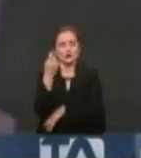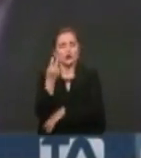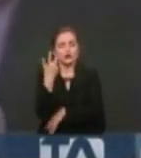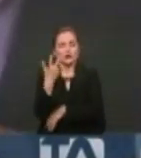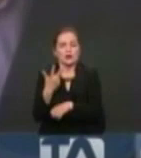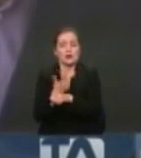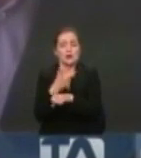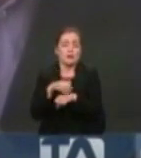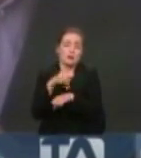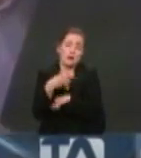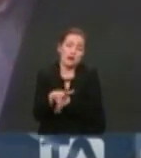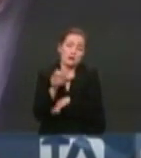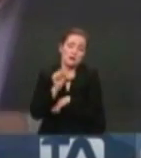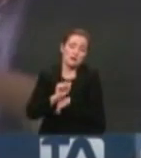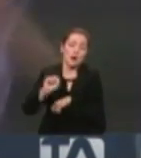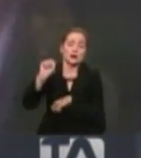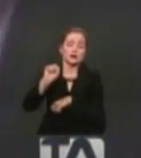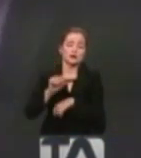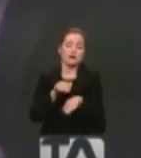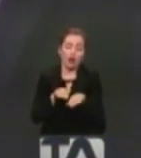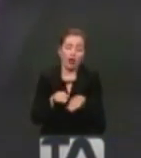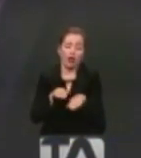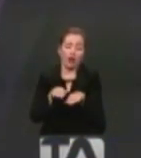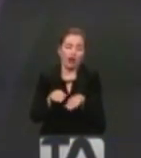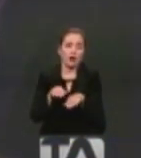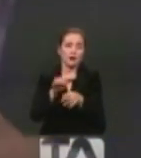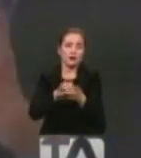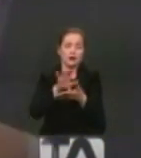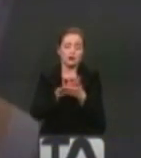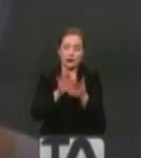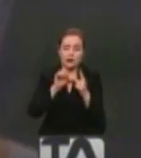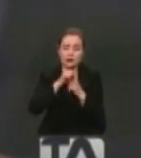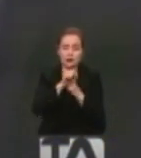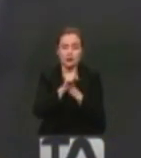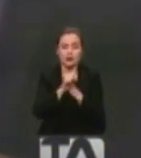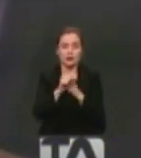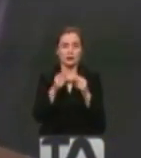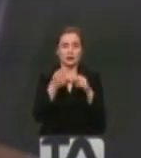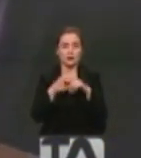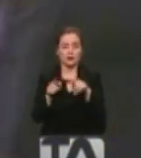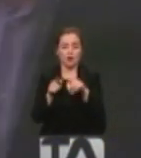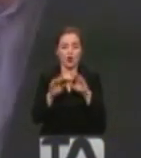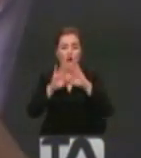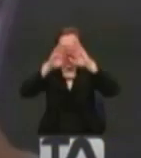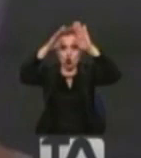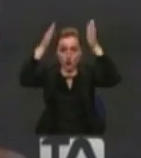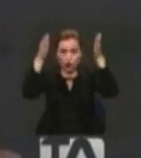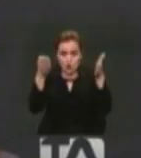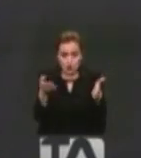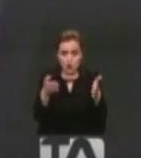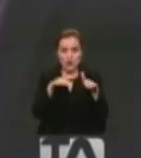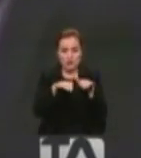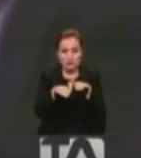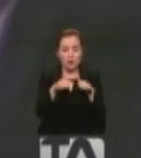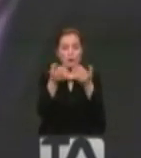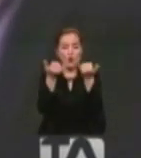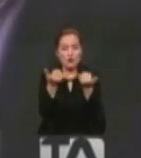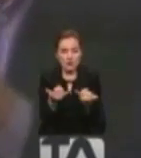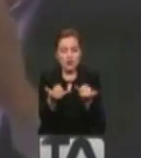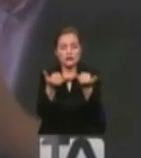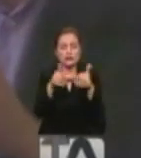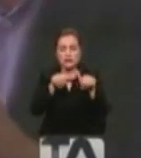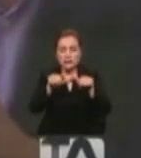que al día hoy desperdicia en el tráfico. Implementaremos un sistema de intercambiadores, de túneles, un sistema moderno